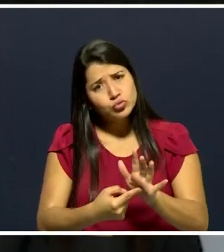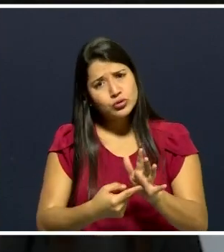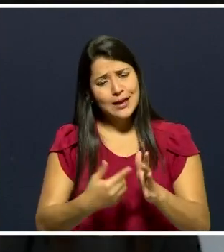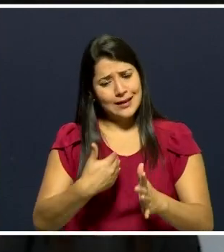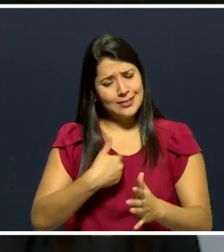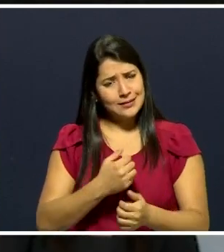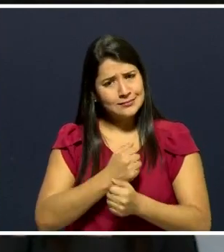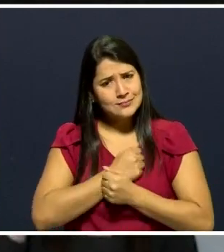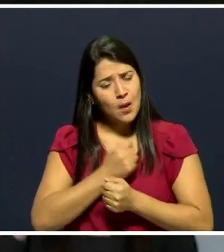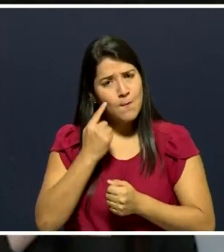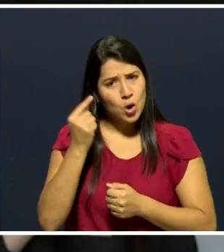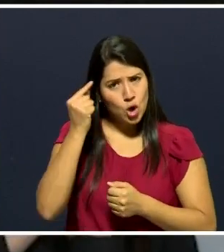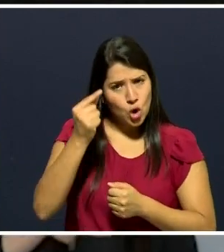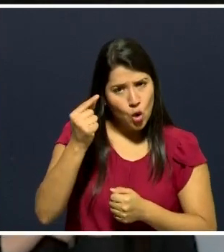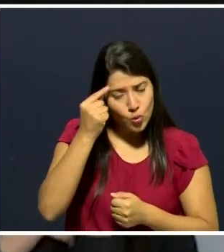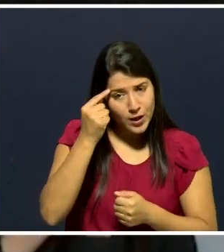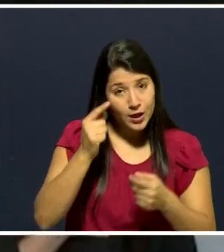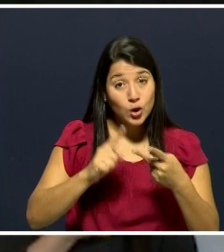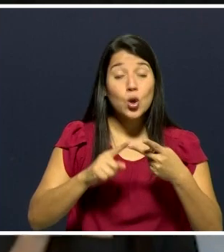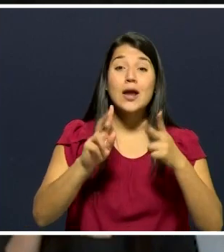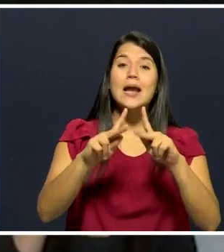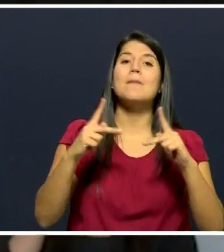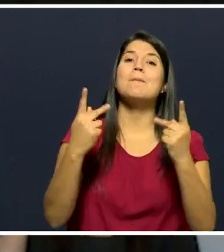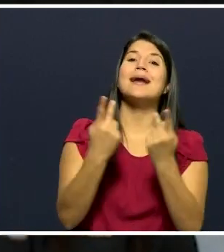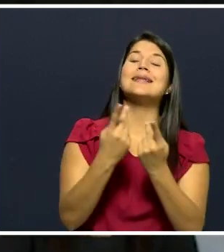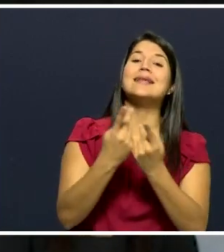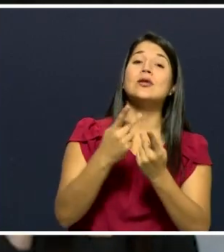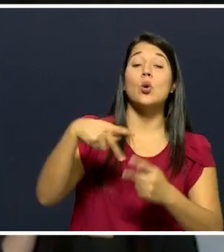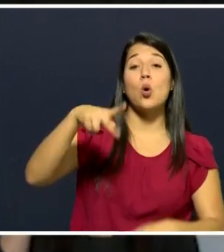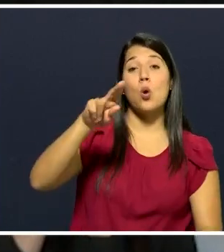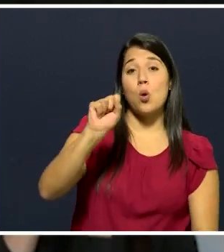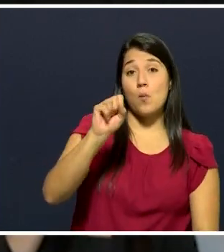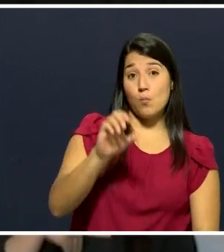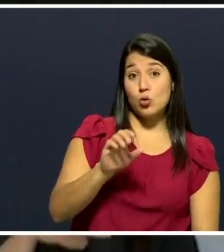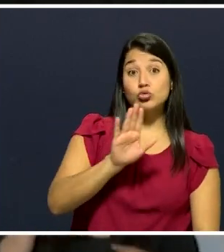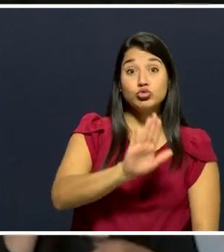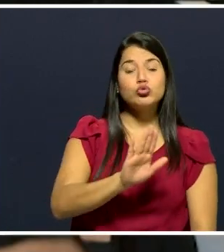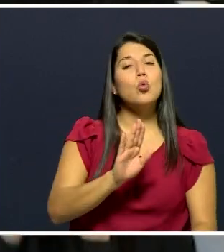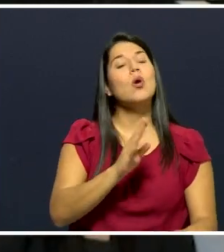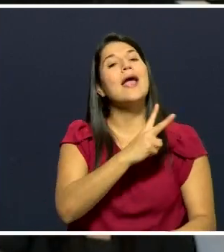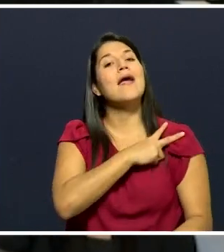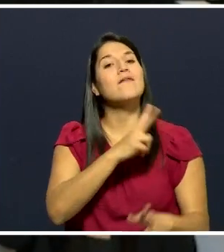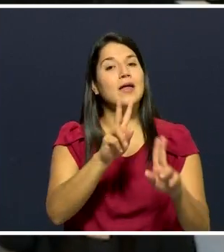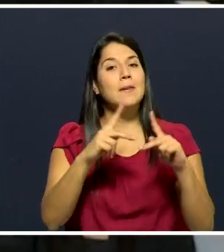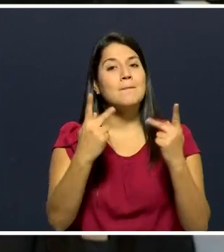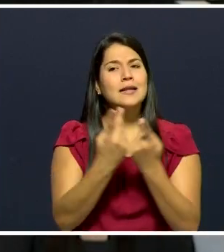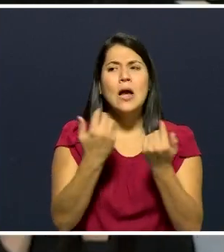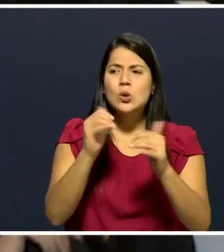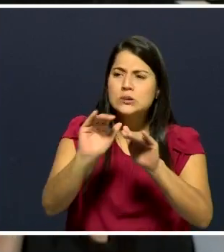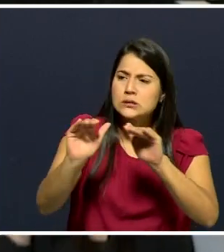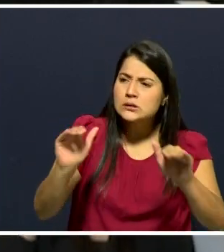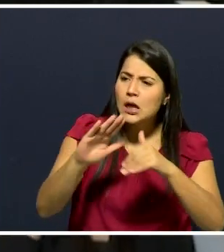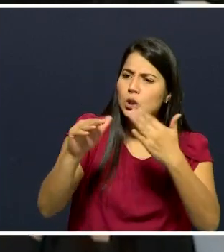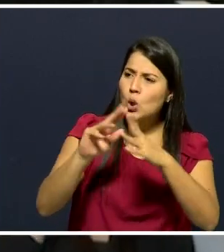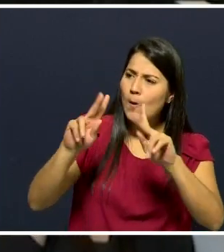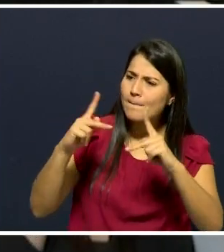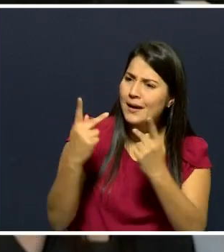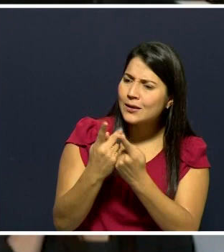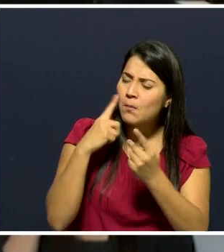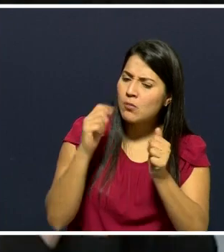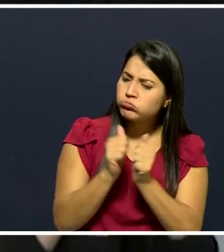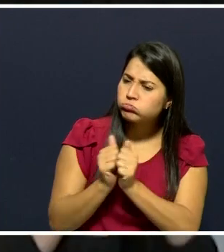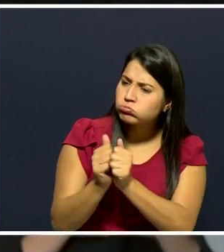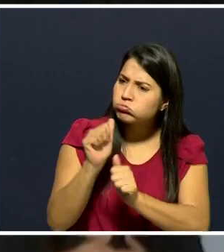y convergencia, mientras que la Unidad Social Cristiana, su jefe de fracción, hizo un llamado a todas las agrupaciones a luchar por Costa